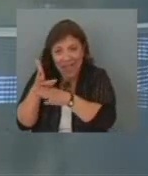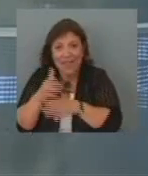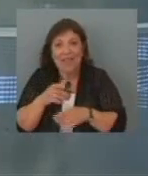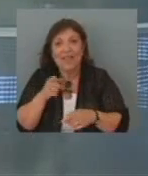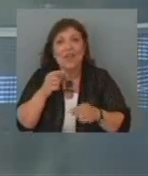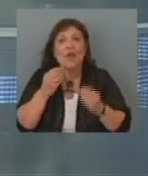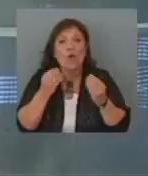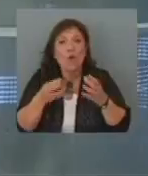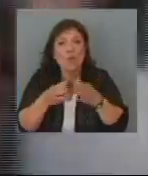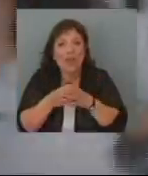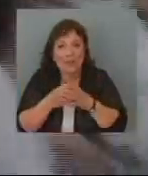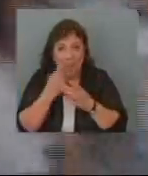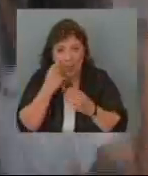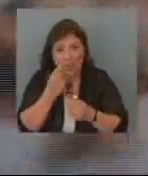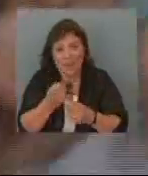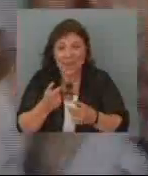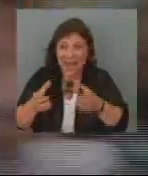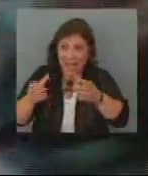Ramos.